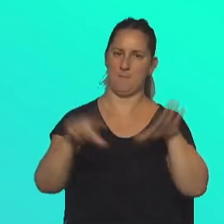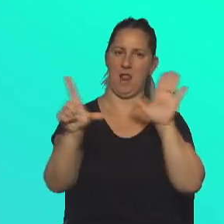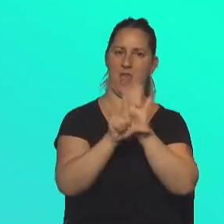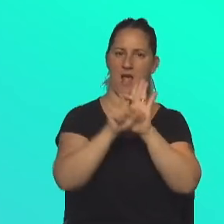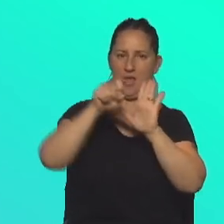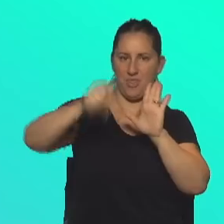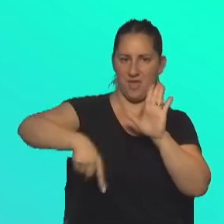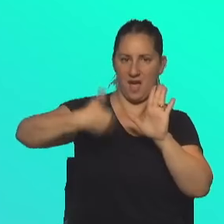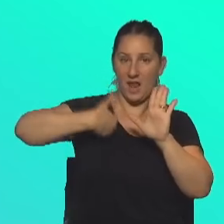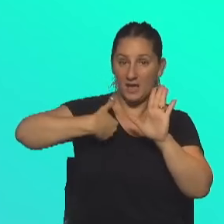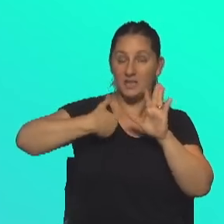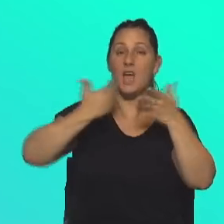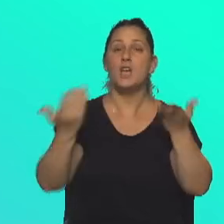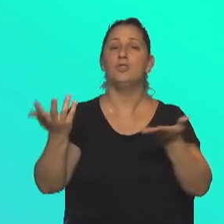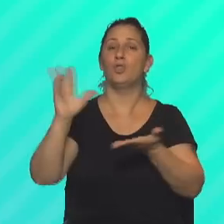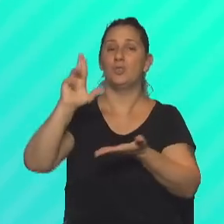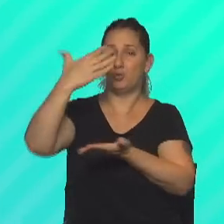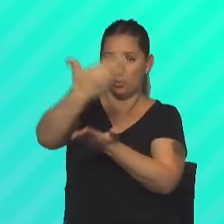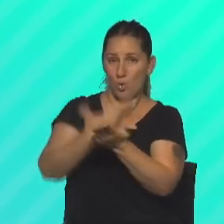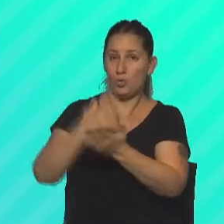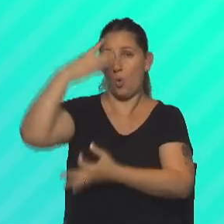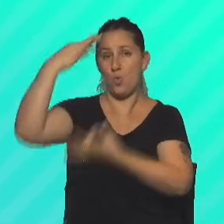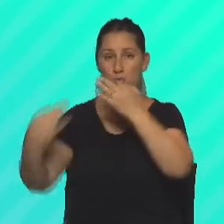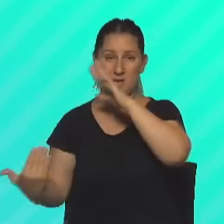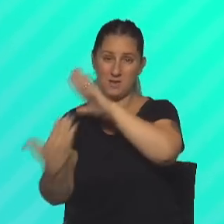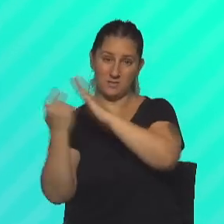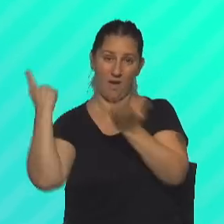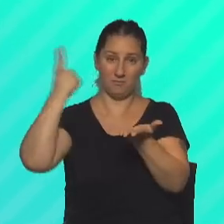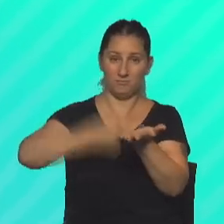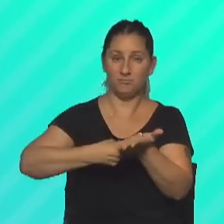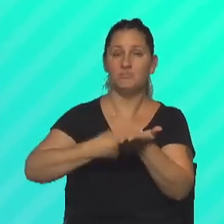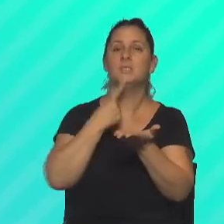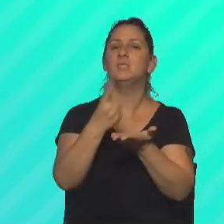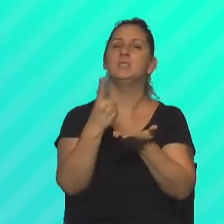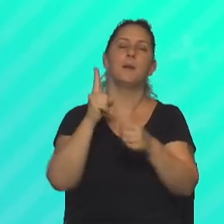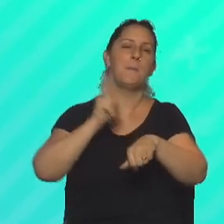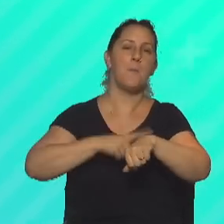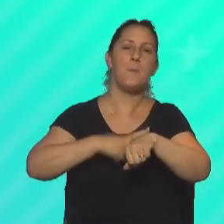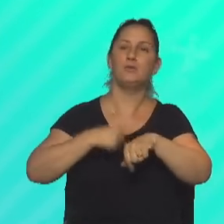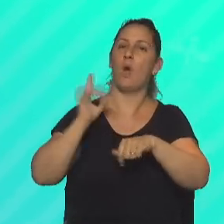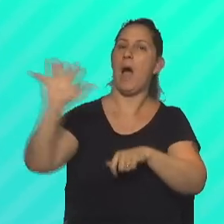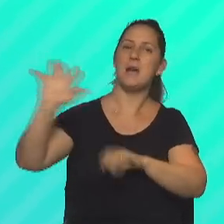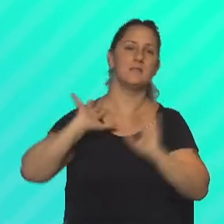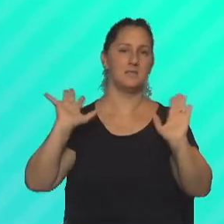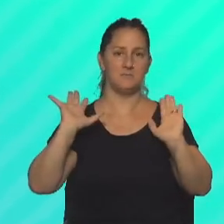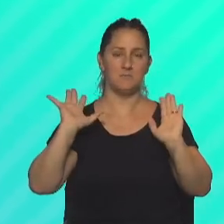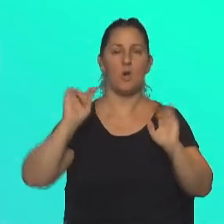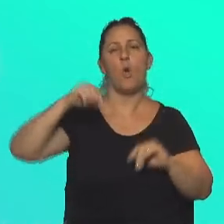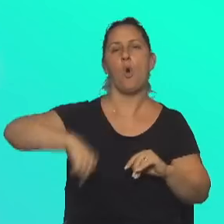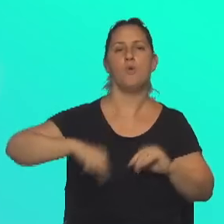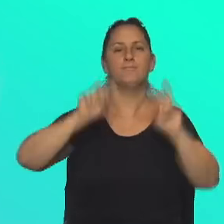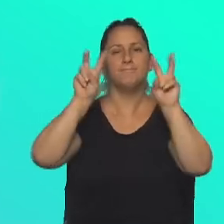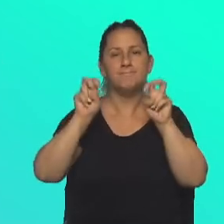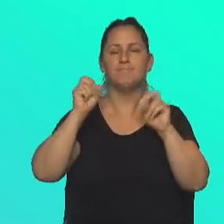argentino hacen que la resolución dictada por la Corte, actuando como instancia única, sea hoy una cuestión